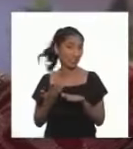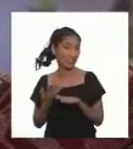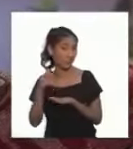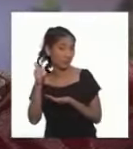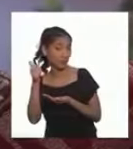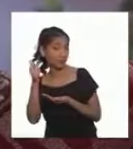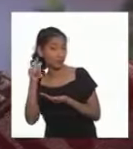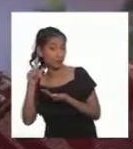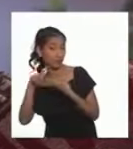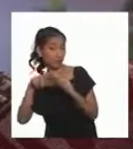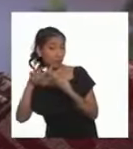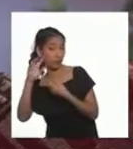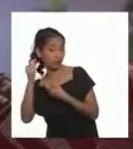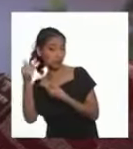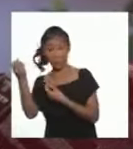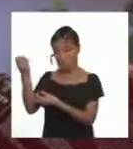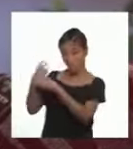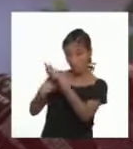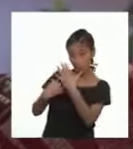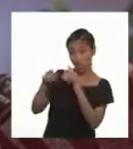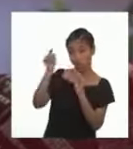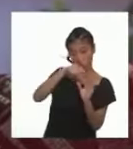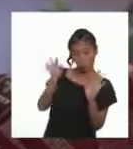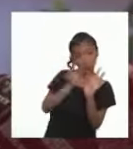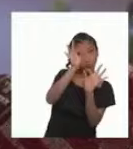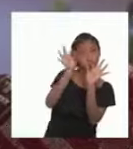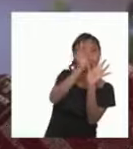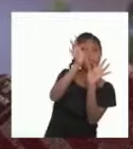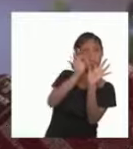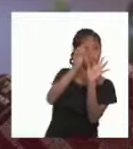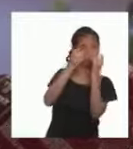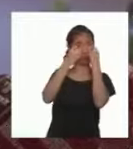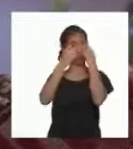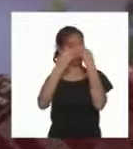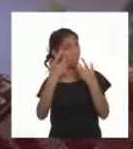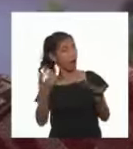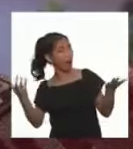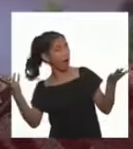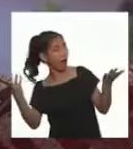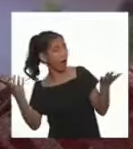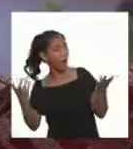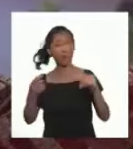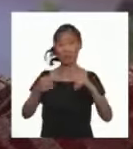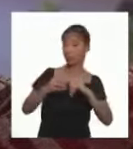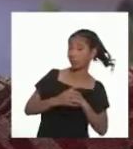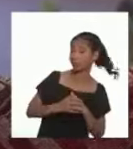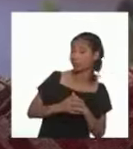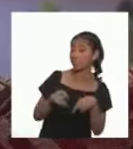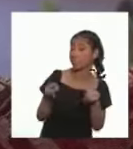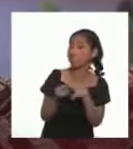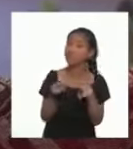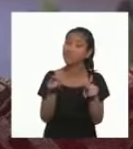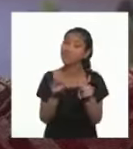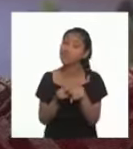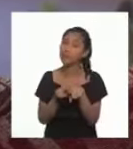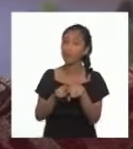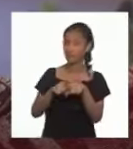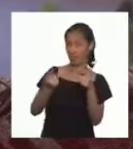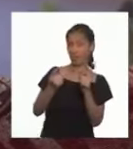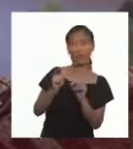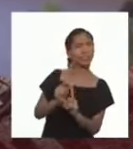Alexa me contó cómo trabaja la lana y es sorprendente. Además, es su